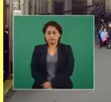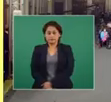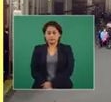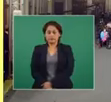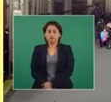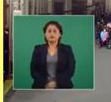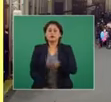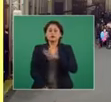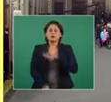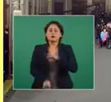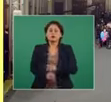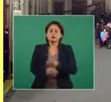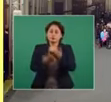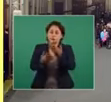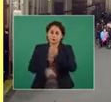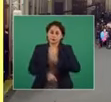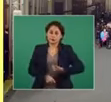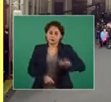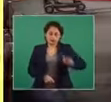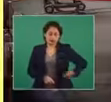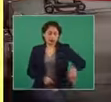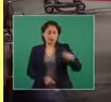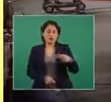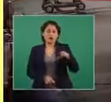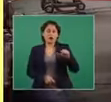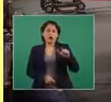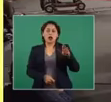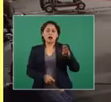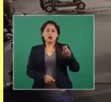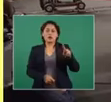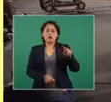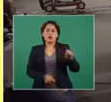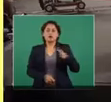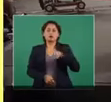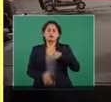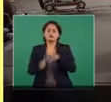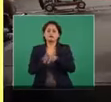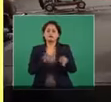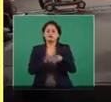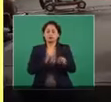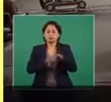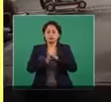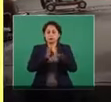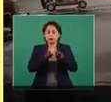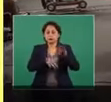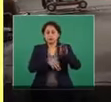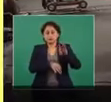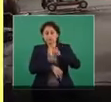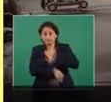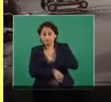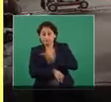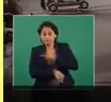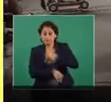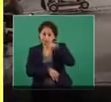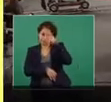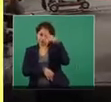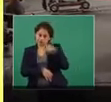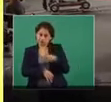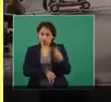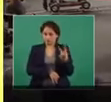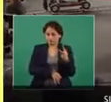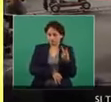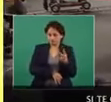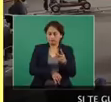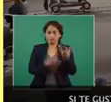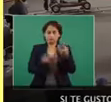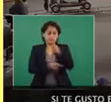Buenos días, señor presidente. Muchas gracias. Soy Alberto Peláez. Soy periodista español. Bueno, periodista hispano-mexicano. Mire, presidente, los